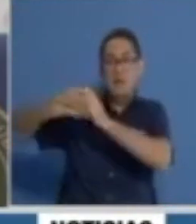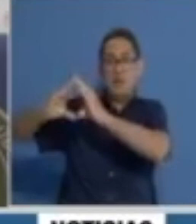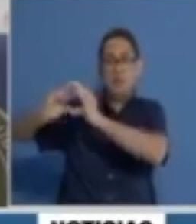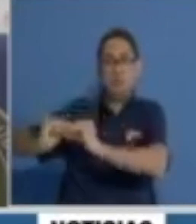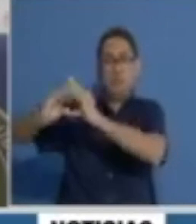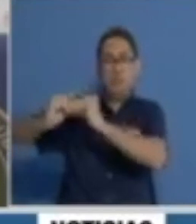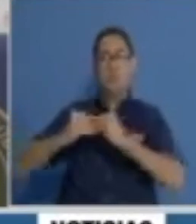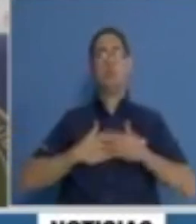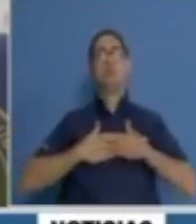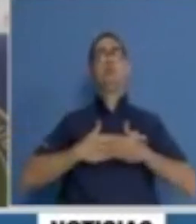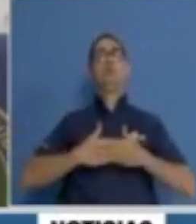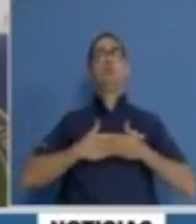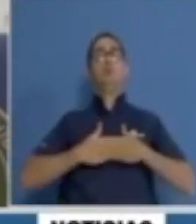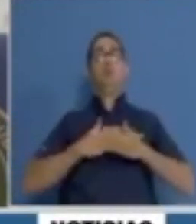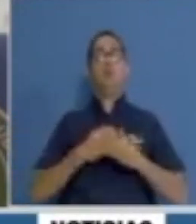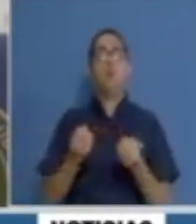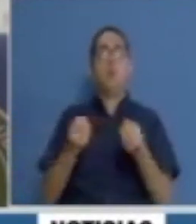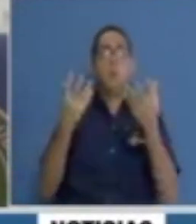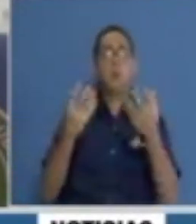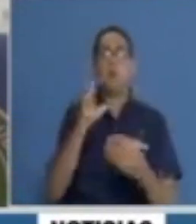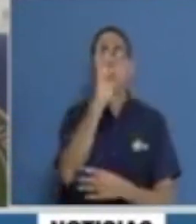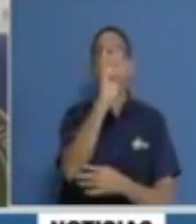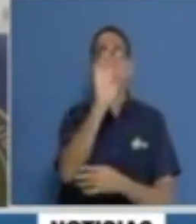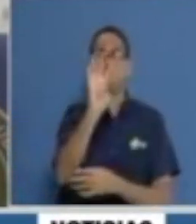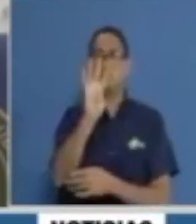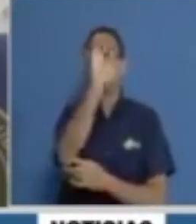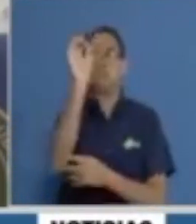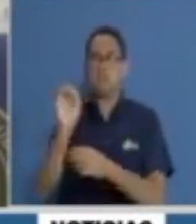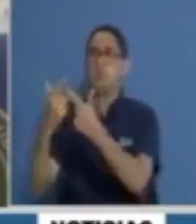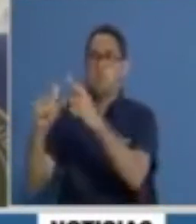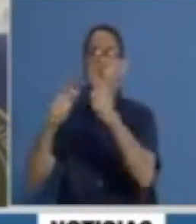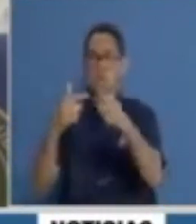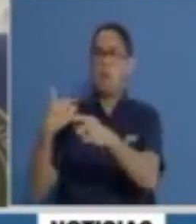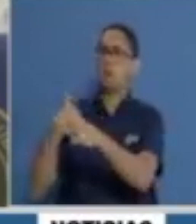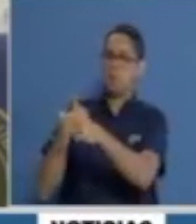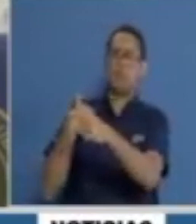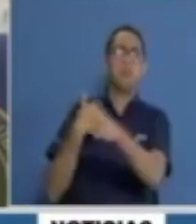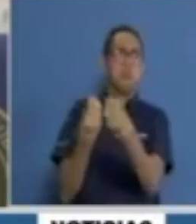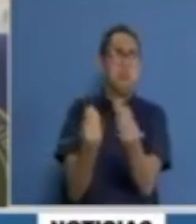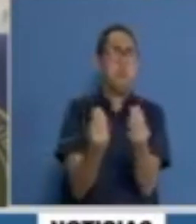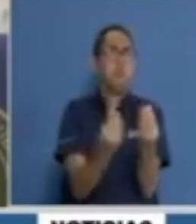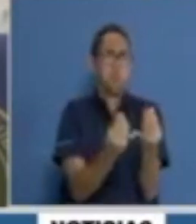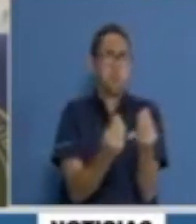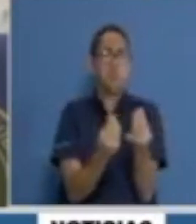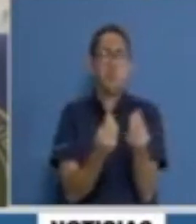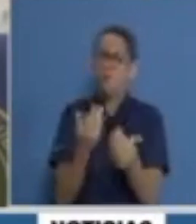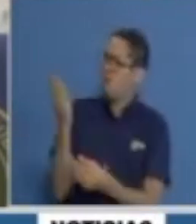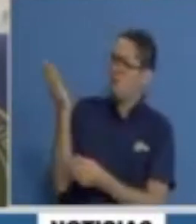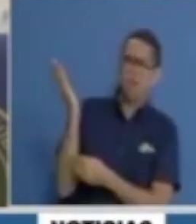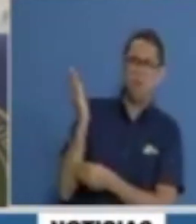fecha tenemos 64% disponible. ¿Y por qué ha sido esto? En la próxima lámina vamos a